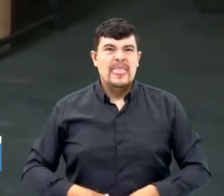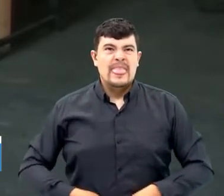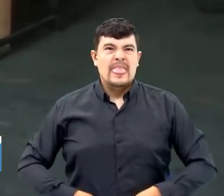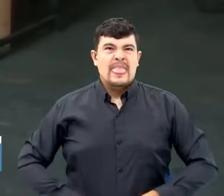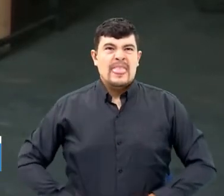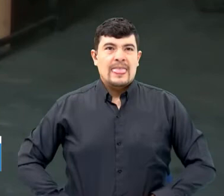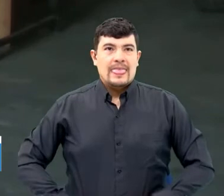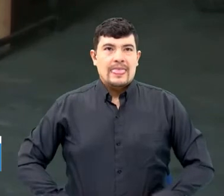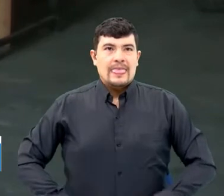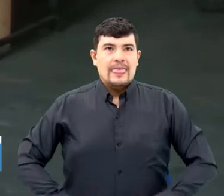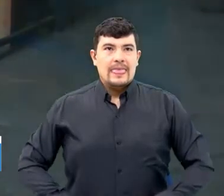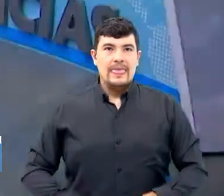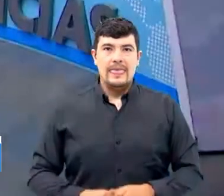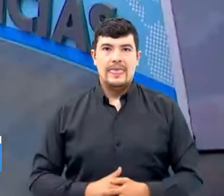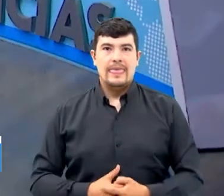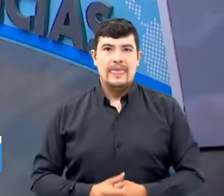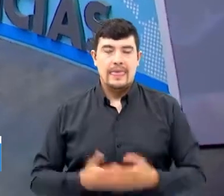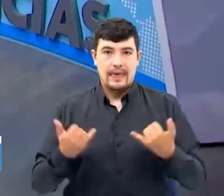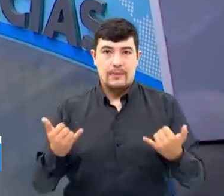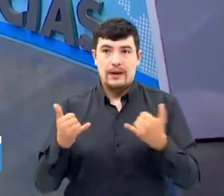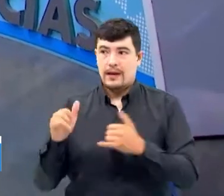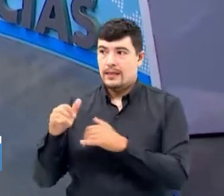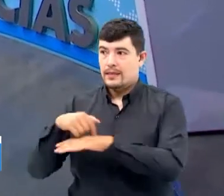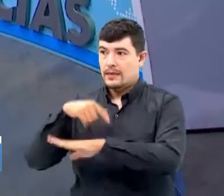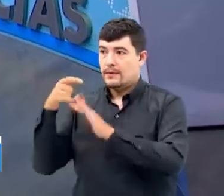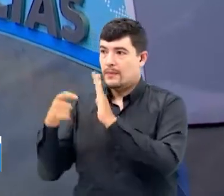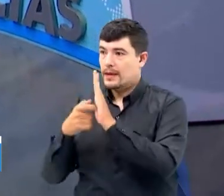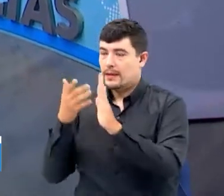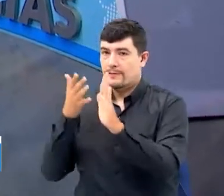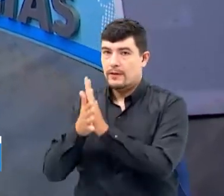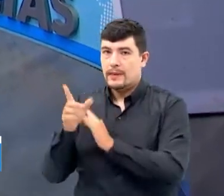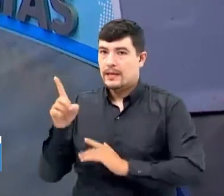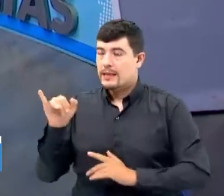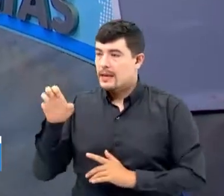despido de todos ustedes. Diana López, para Oriente Noticias, estamos informando.